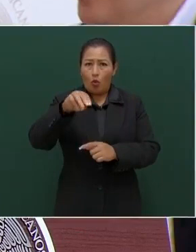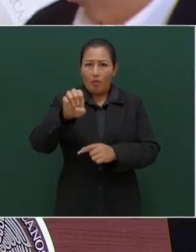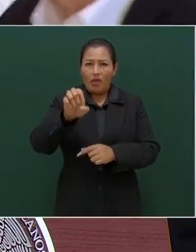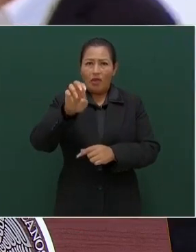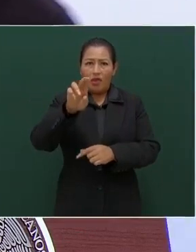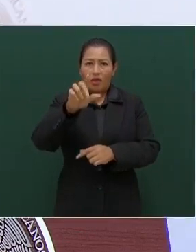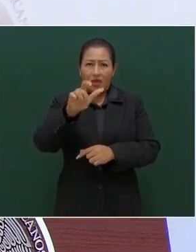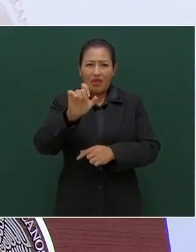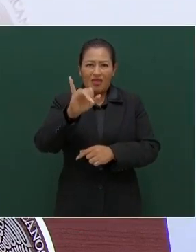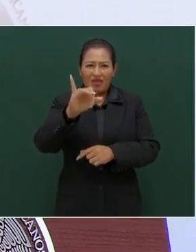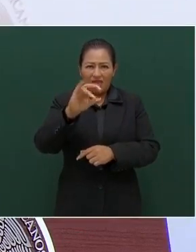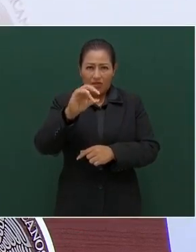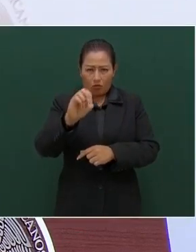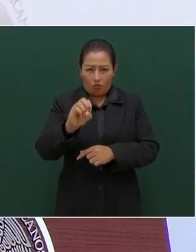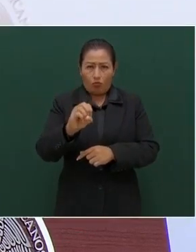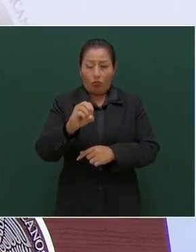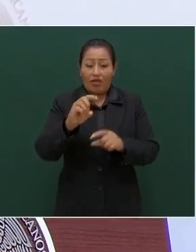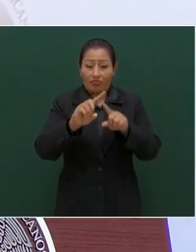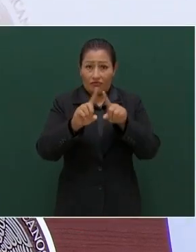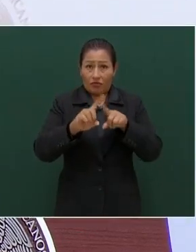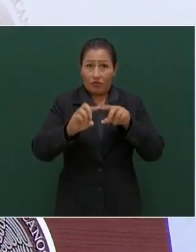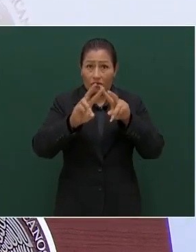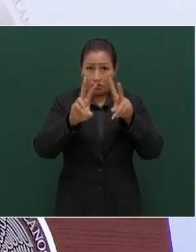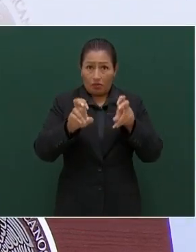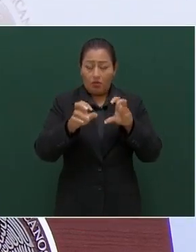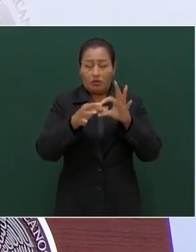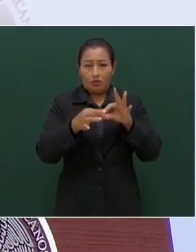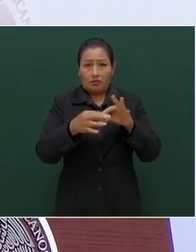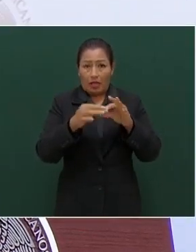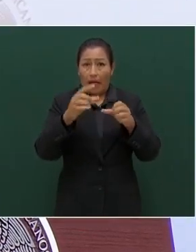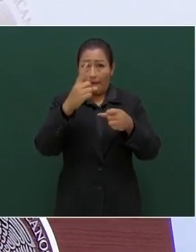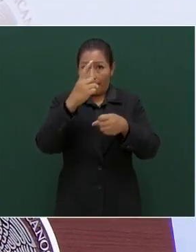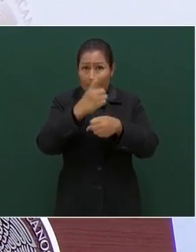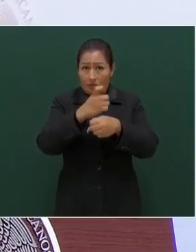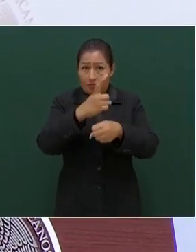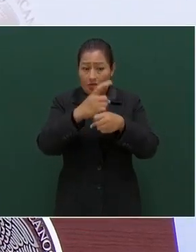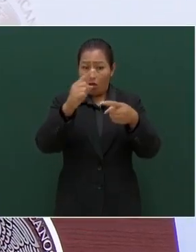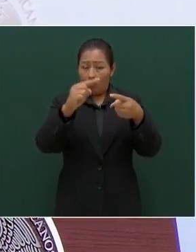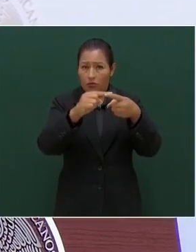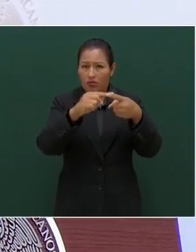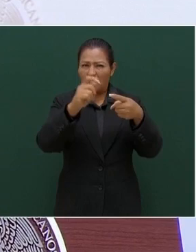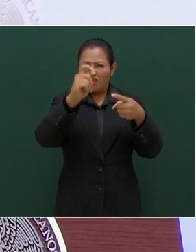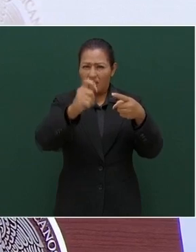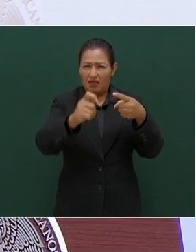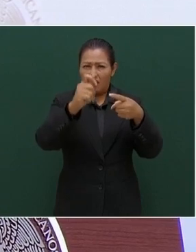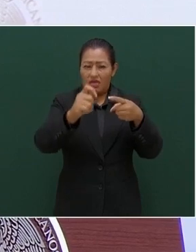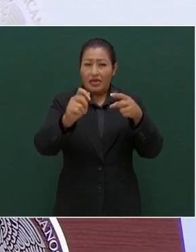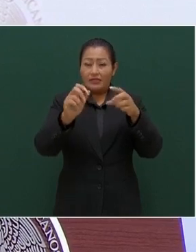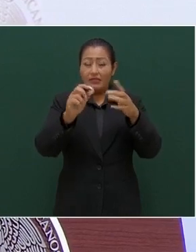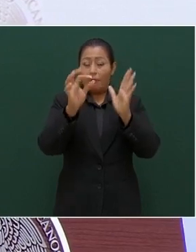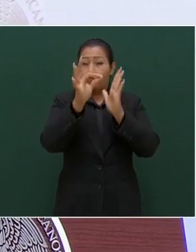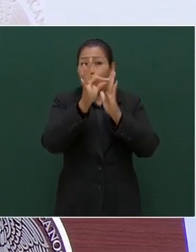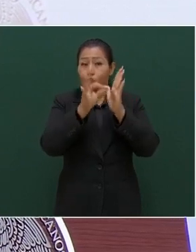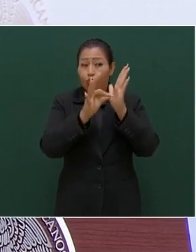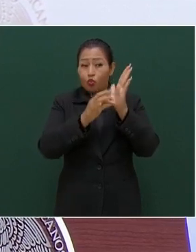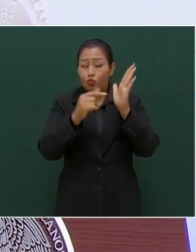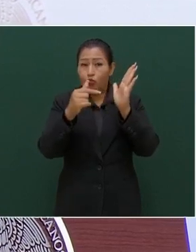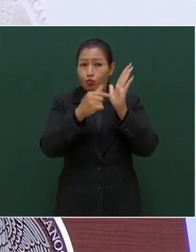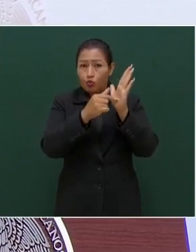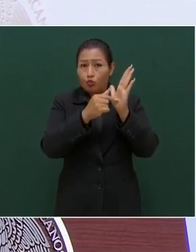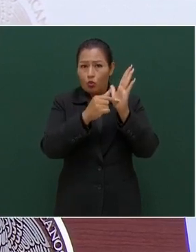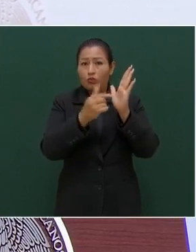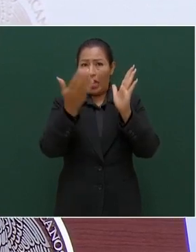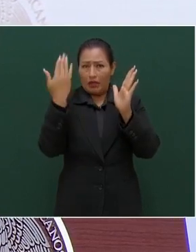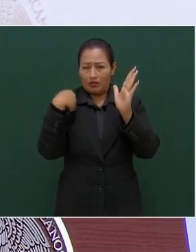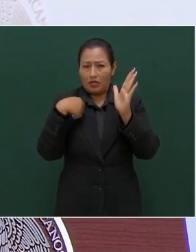con diferentes temáticas, habíamos planteado que la primera temática tenía que ver con puntos pendientes de aquel convenio que se